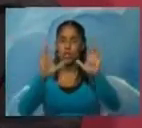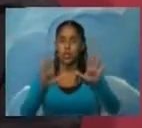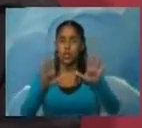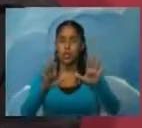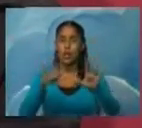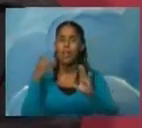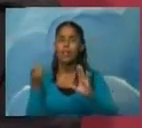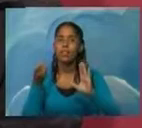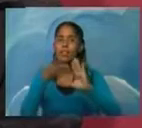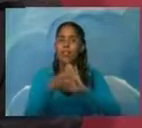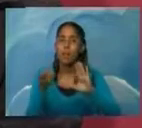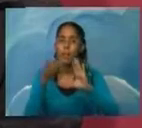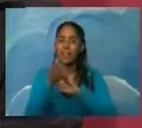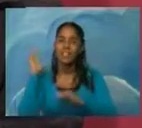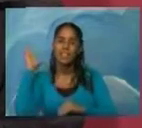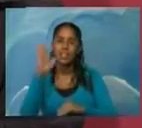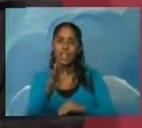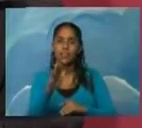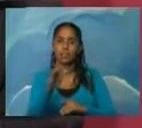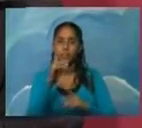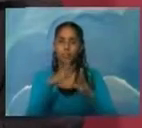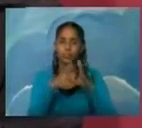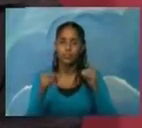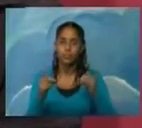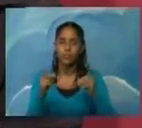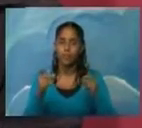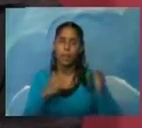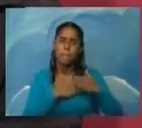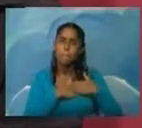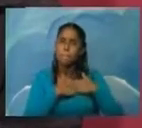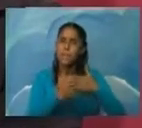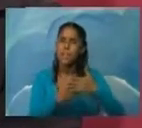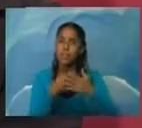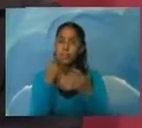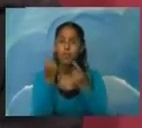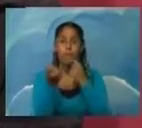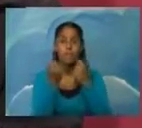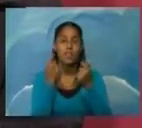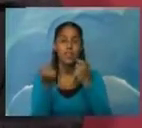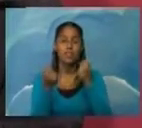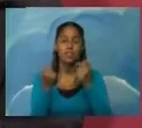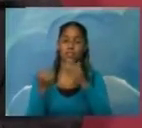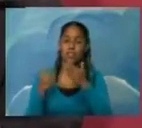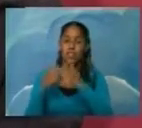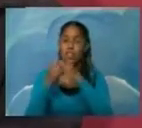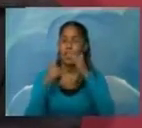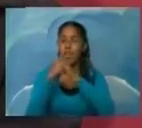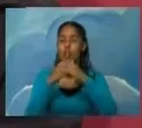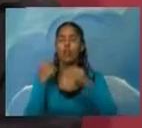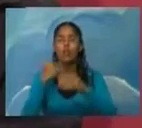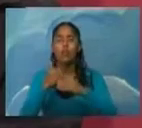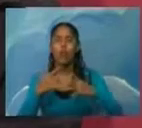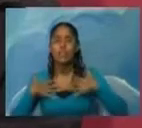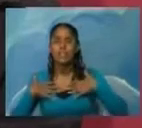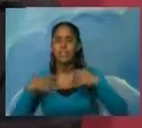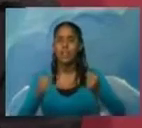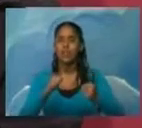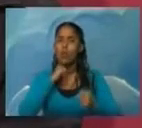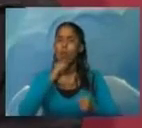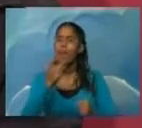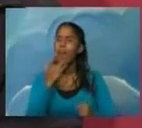El diezmar trae beneficios financieros, tanto como de salud, Es